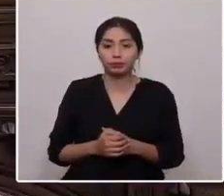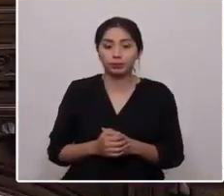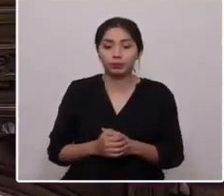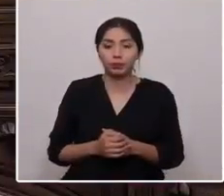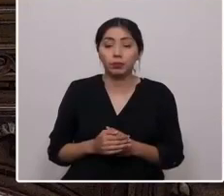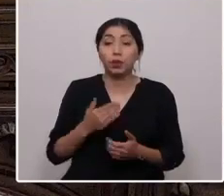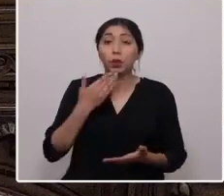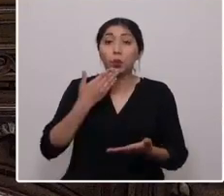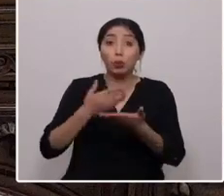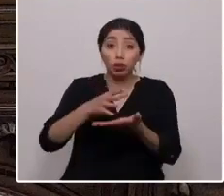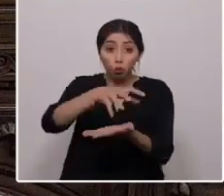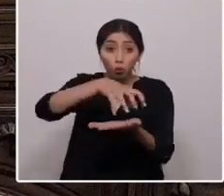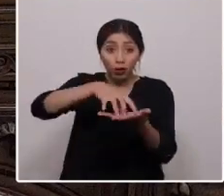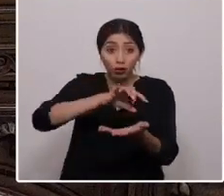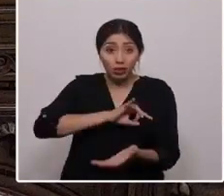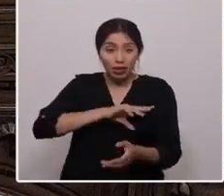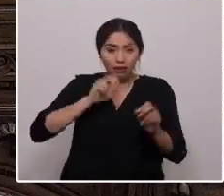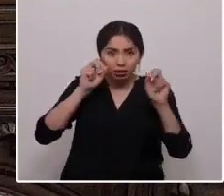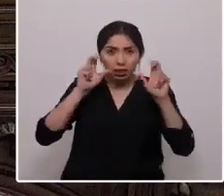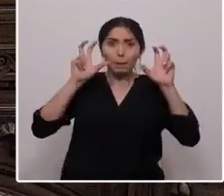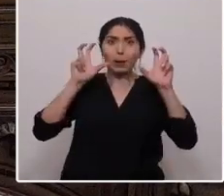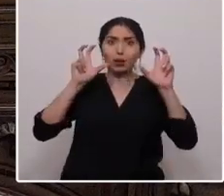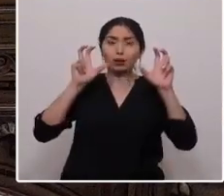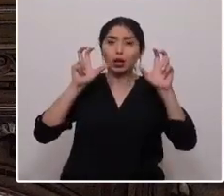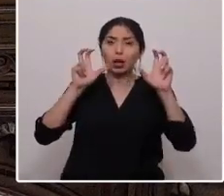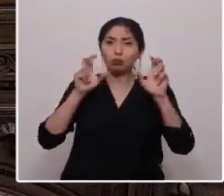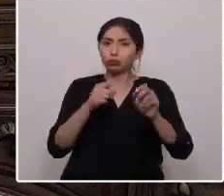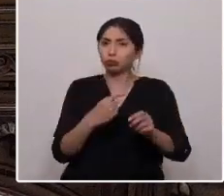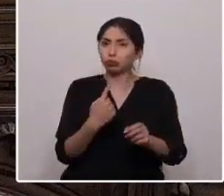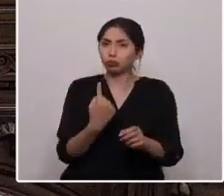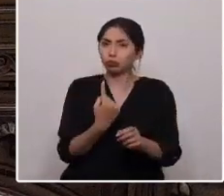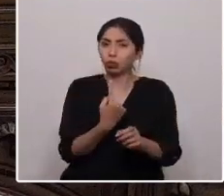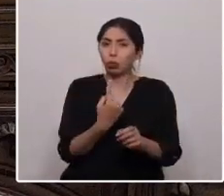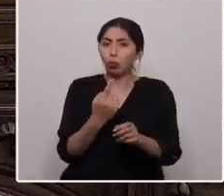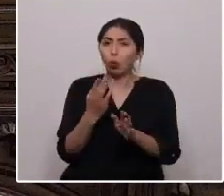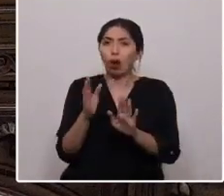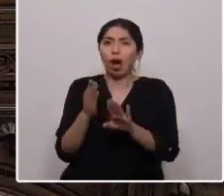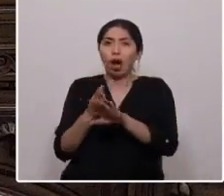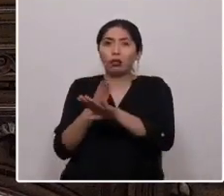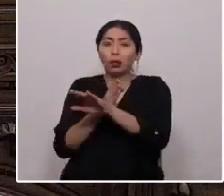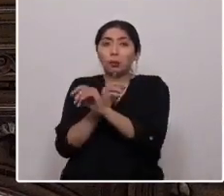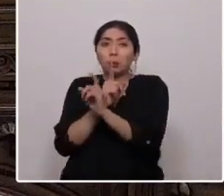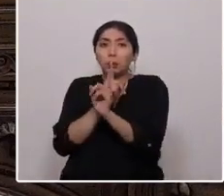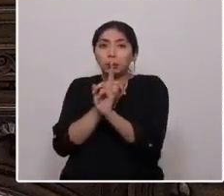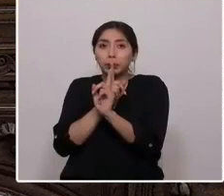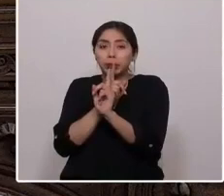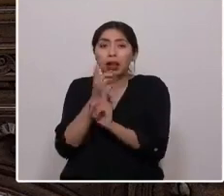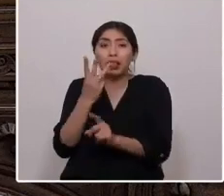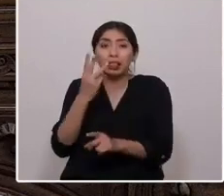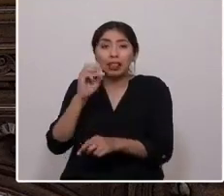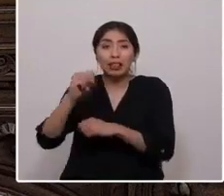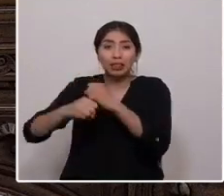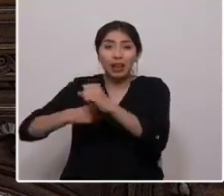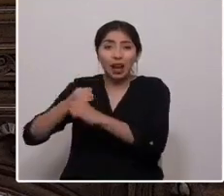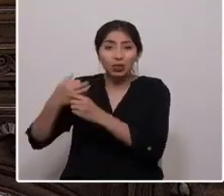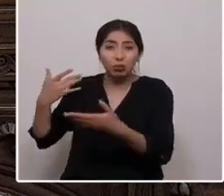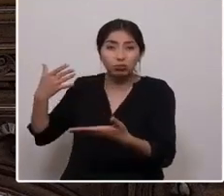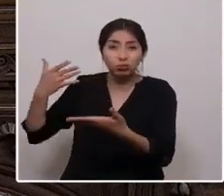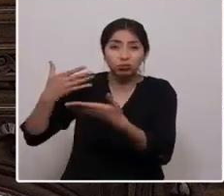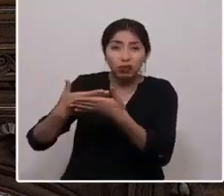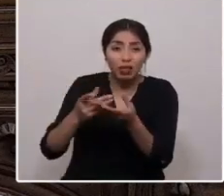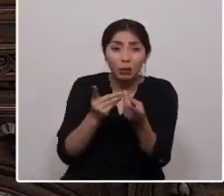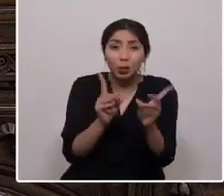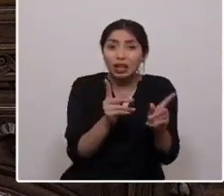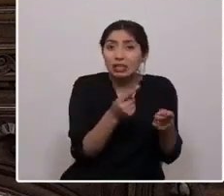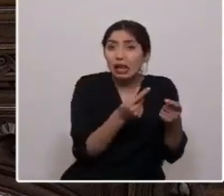pueblos de chile que nos levantaron de un largo dormir de más de 30 años de la democracia negociada o como lo